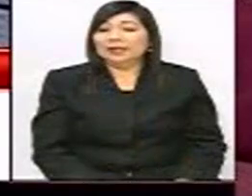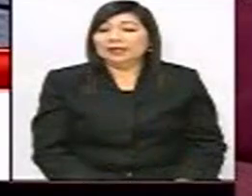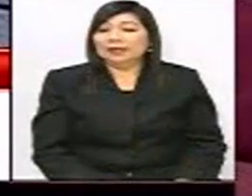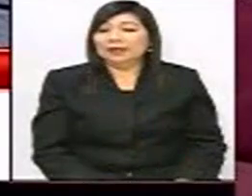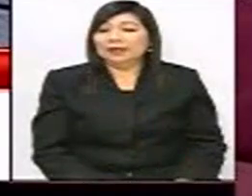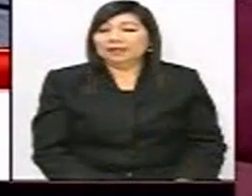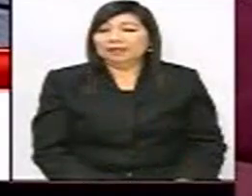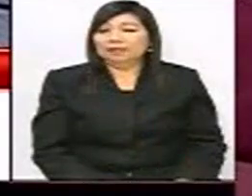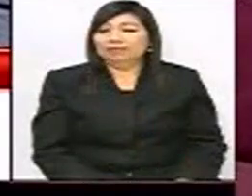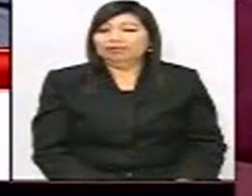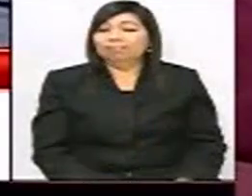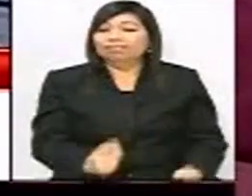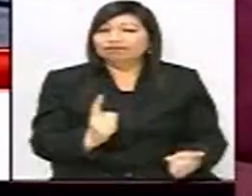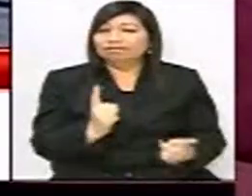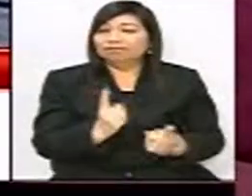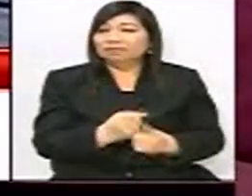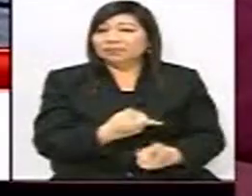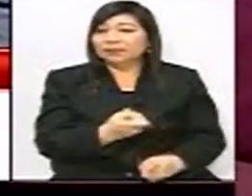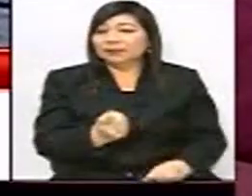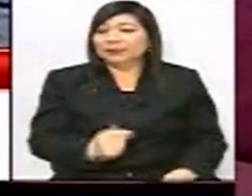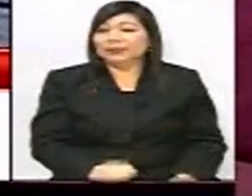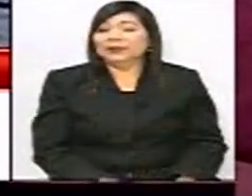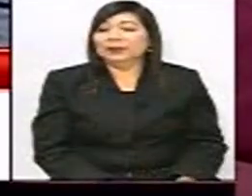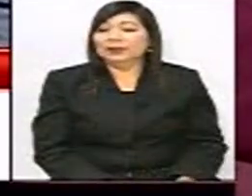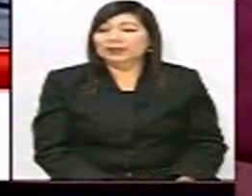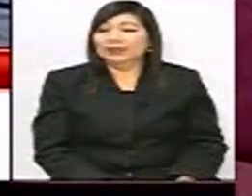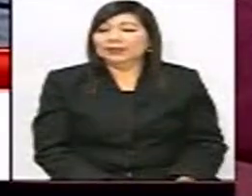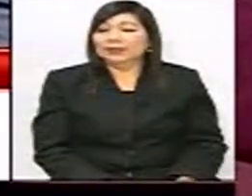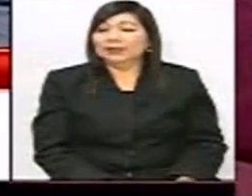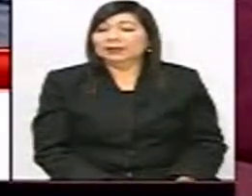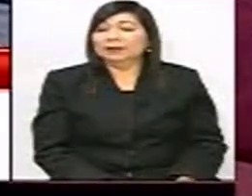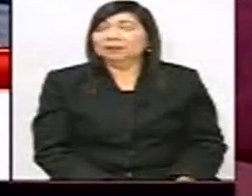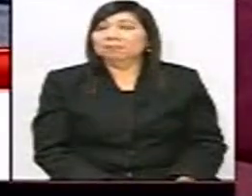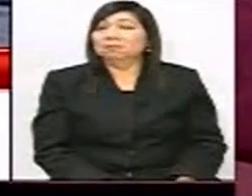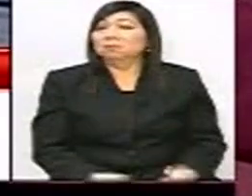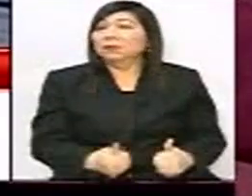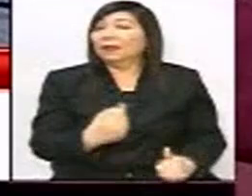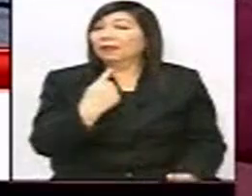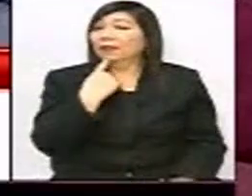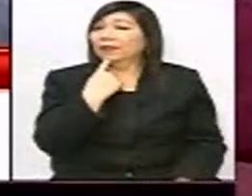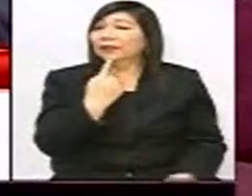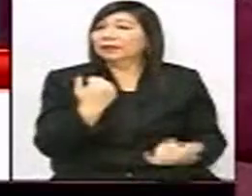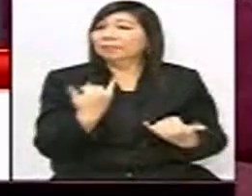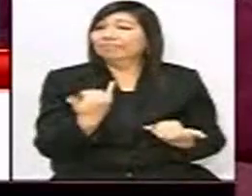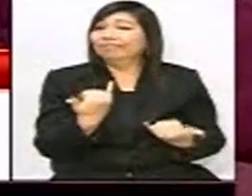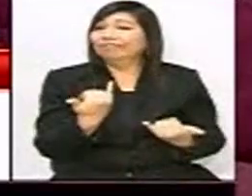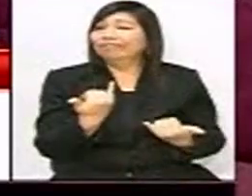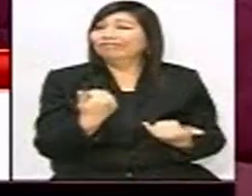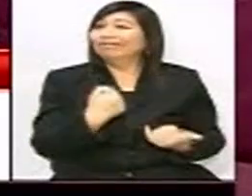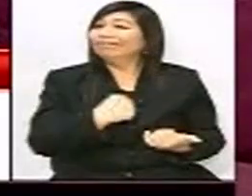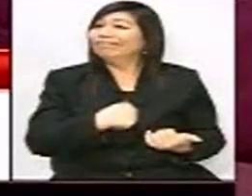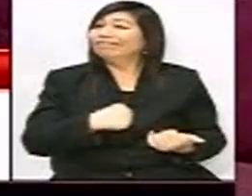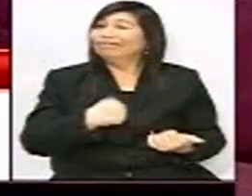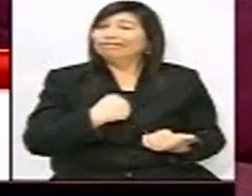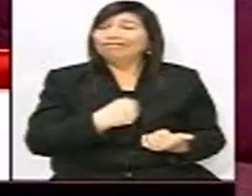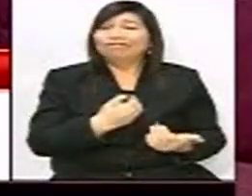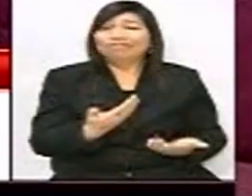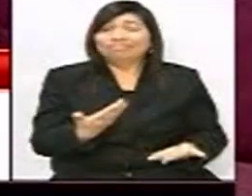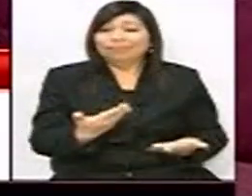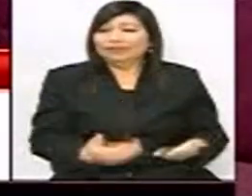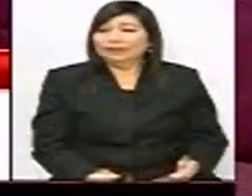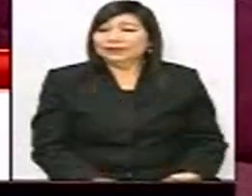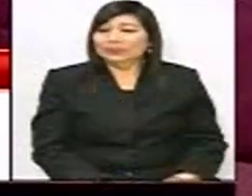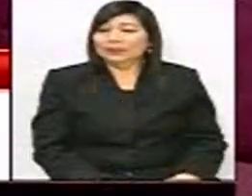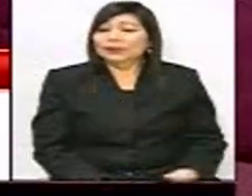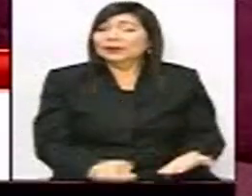que estamos haciendo las preguntas directamente a usted. Y bueno, manifestar que esta incomodidad que ha generado, más